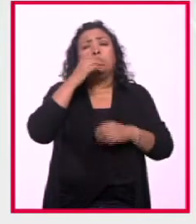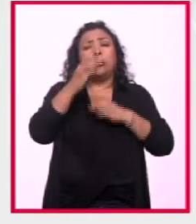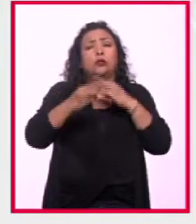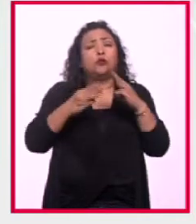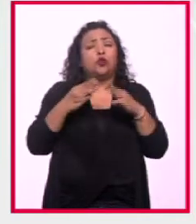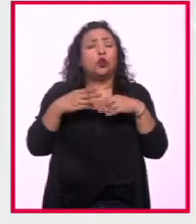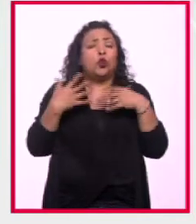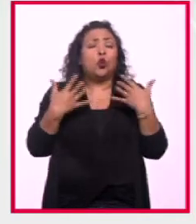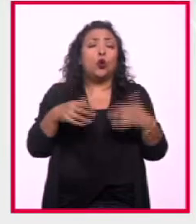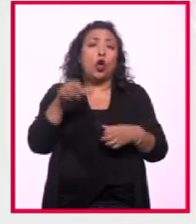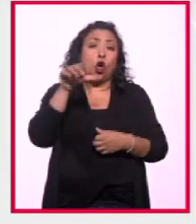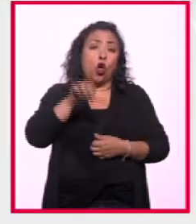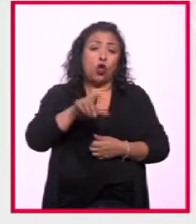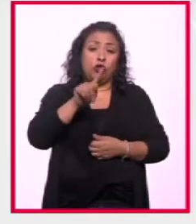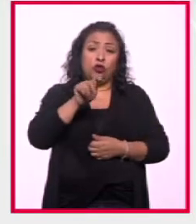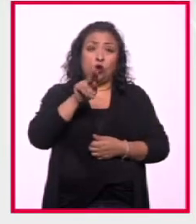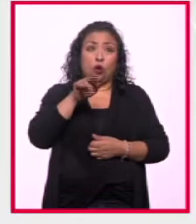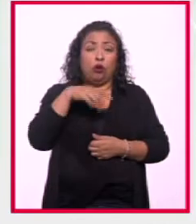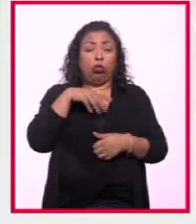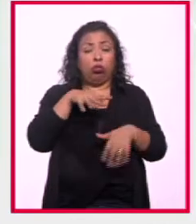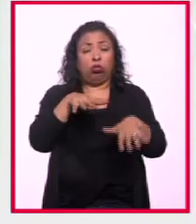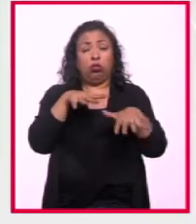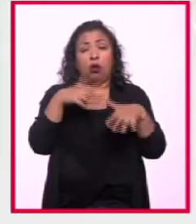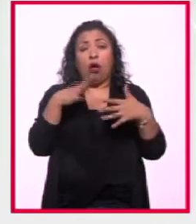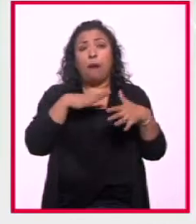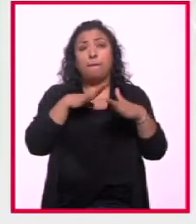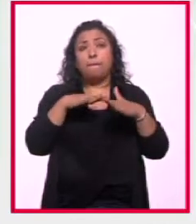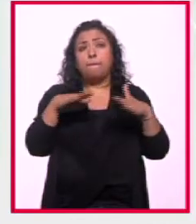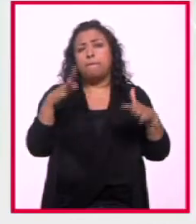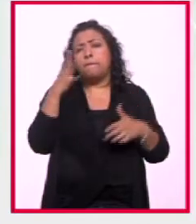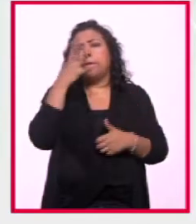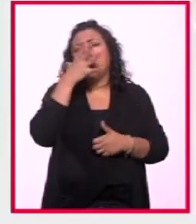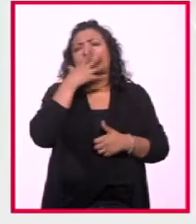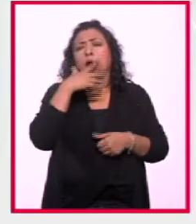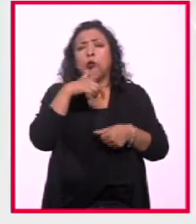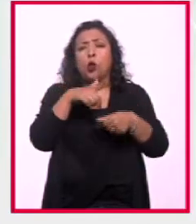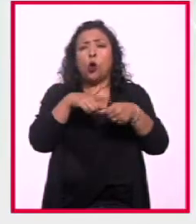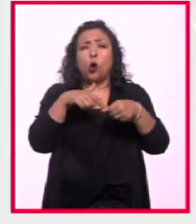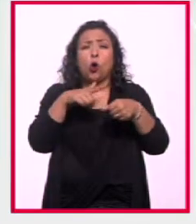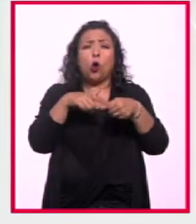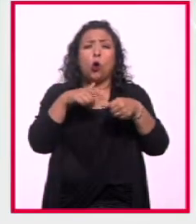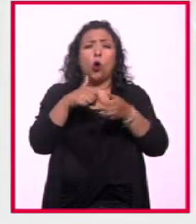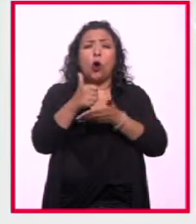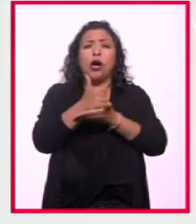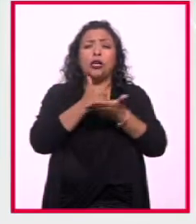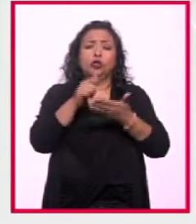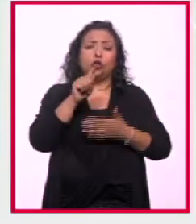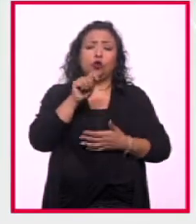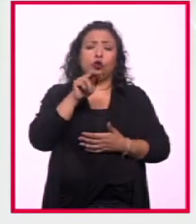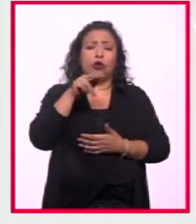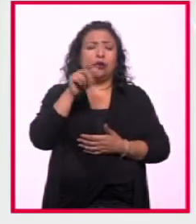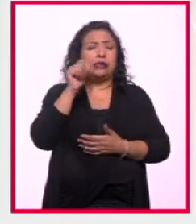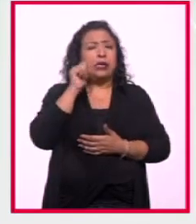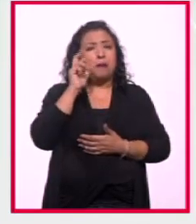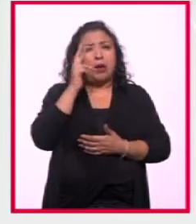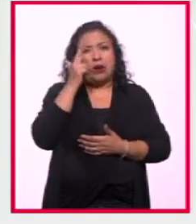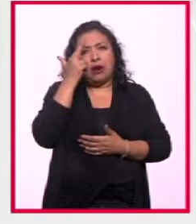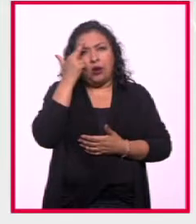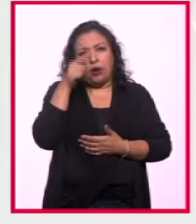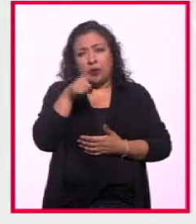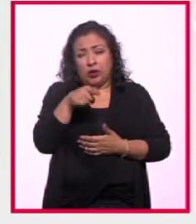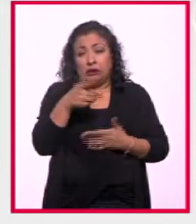más que nunca tu look está brillando con un mar precioso con estos colores turquesa que siempre hemos recordado tenido ahí